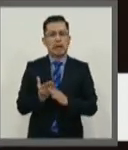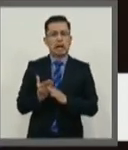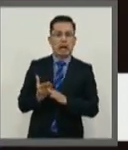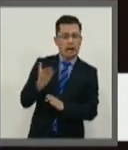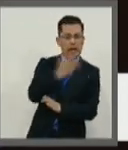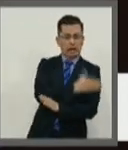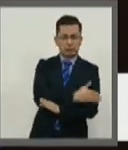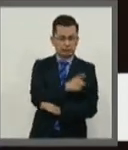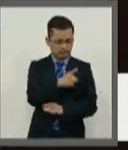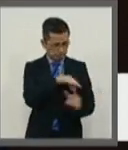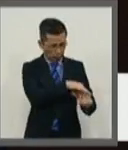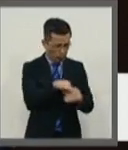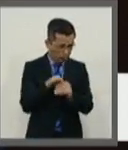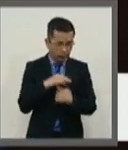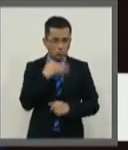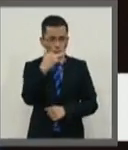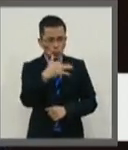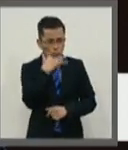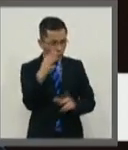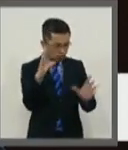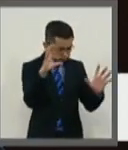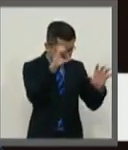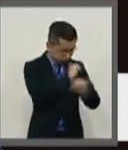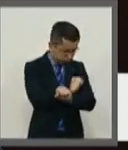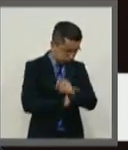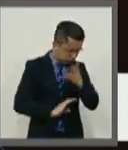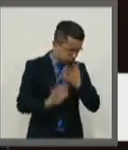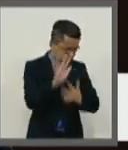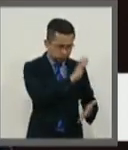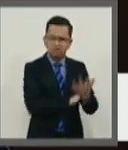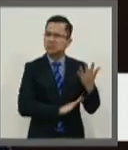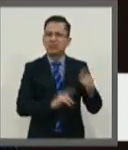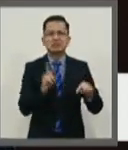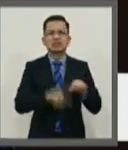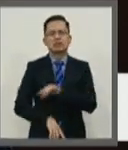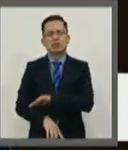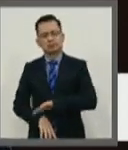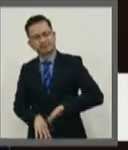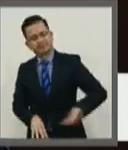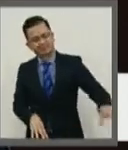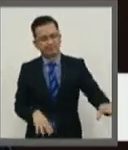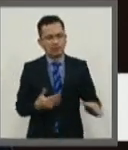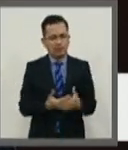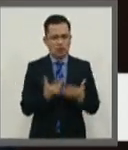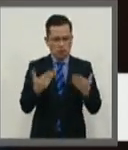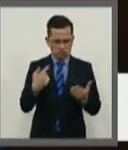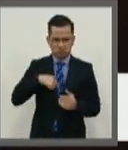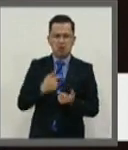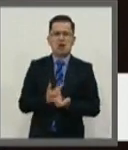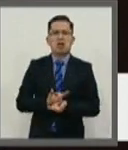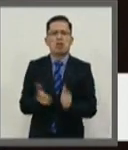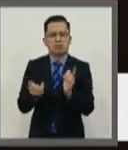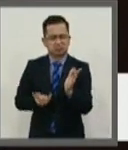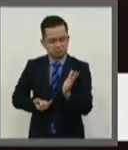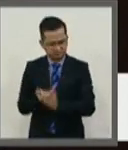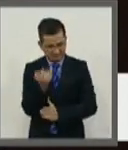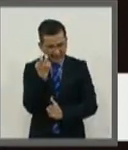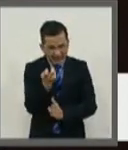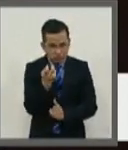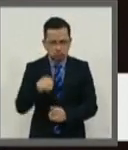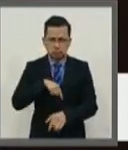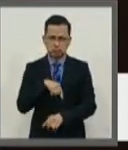los fraudes electorales. Esa es la democracia que vamos a defender. En los pasados